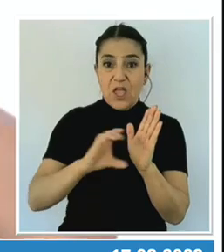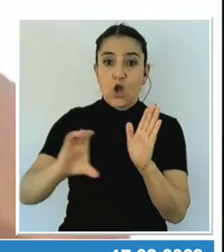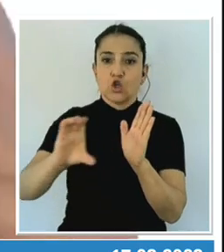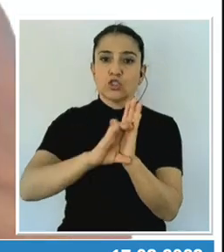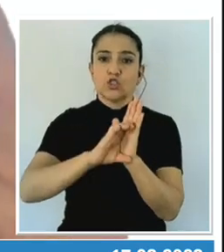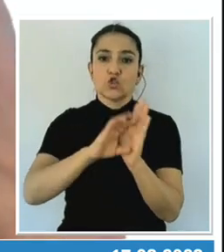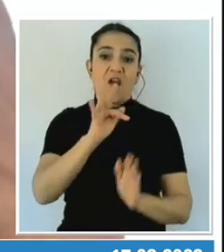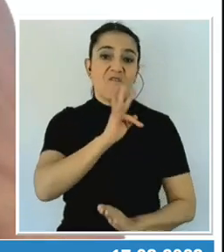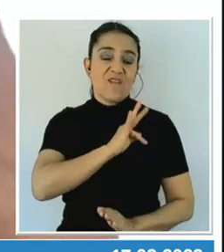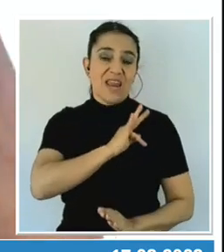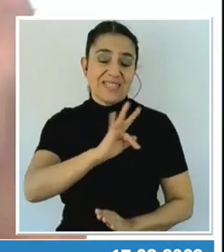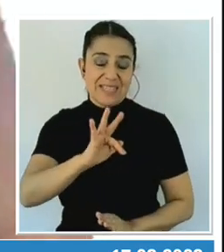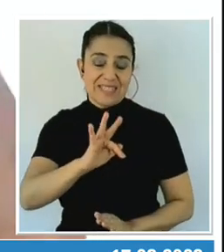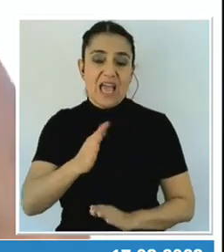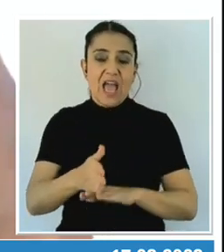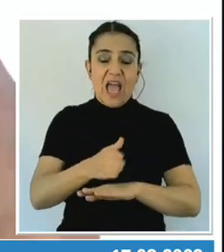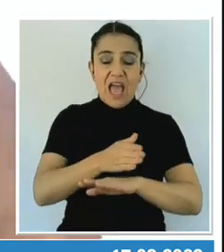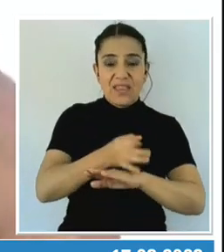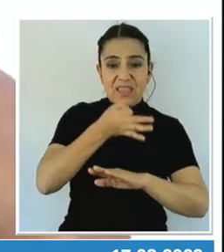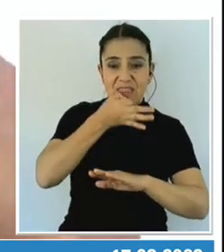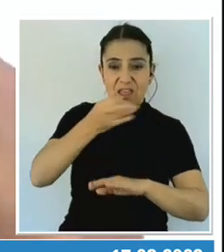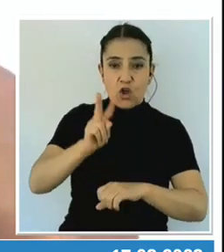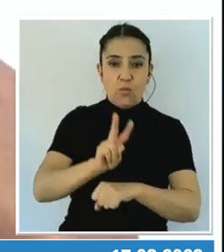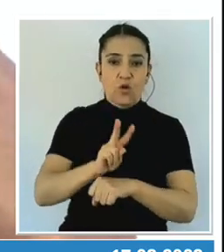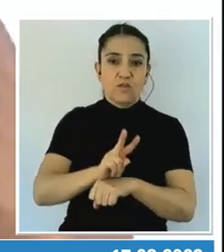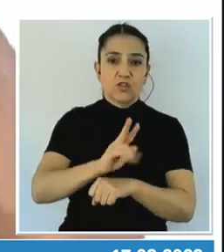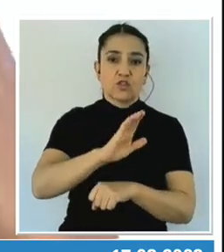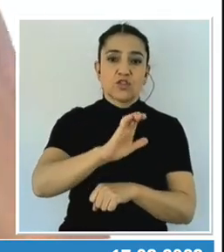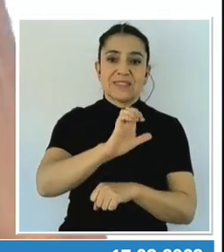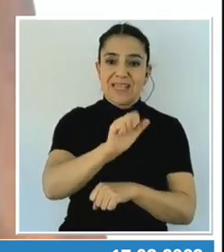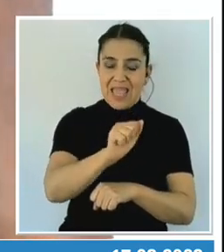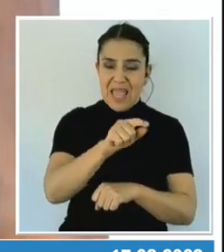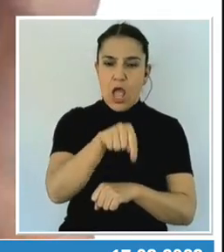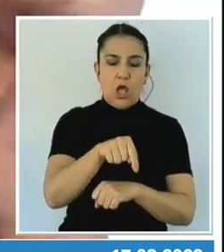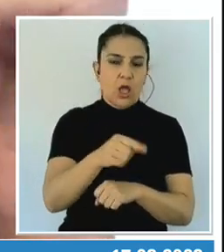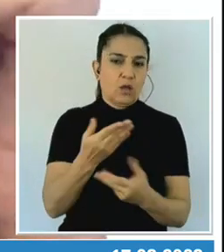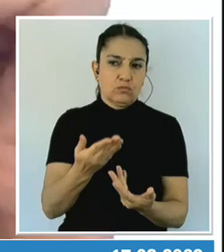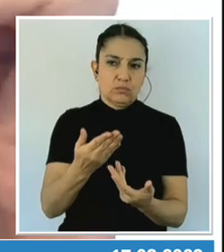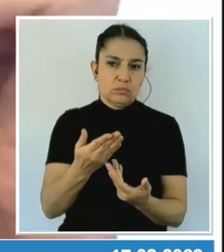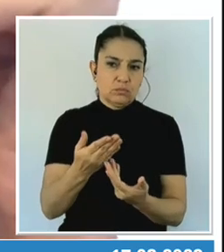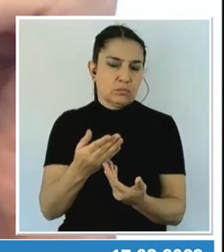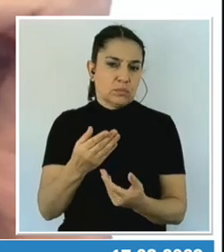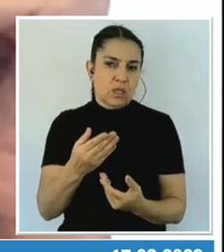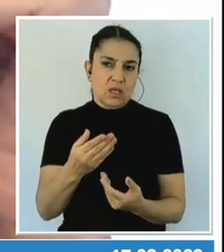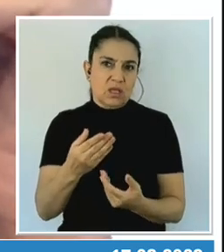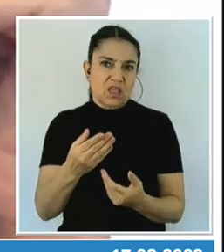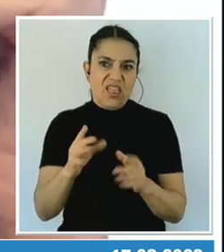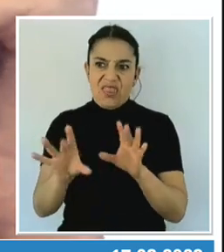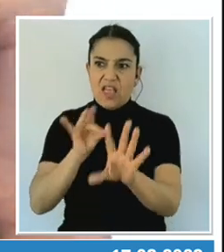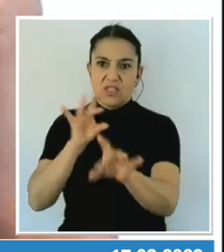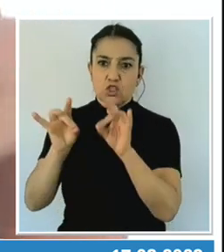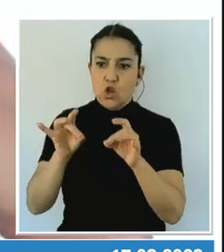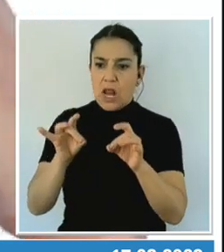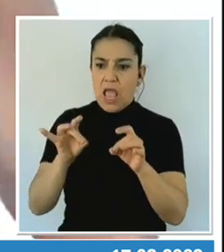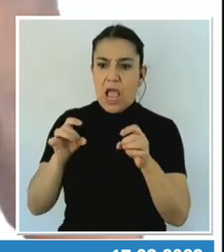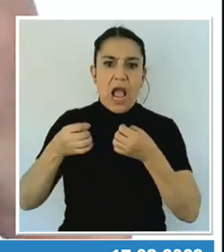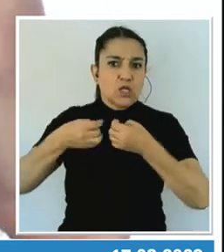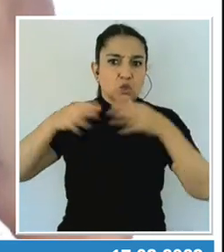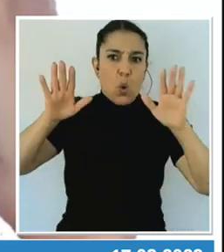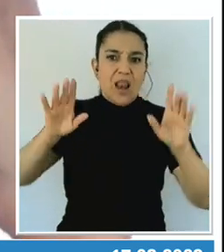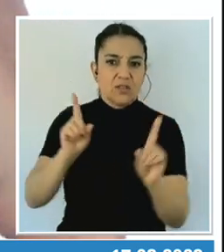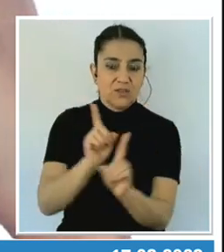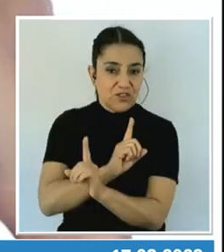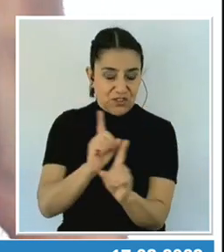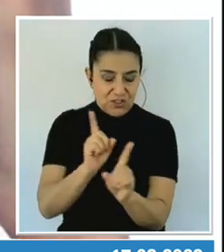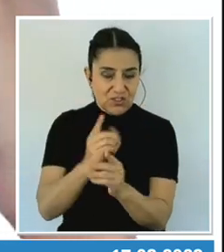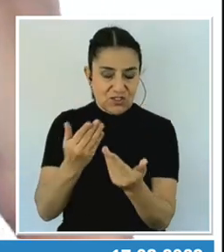me ahorró, digamos, la explicación, que estas decisiones no son casuales, ¿no? Y se establece